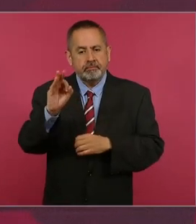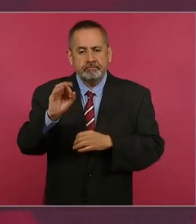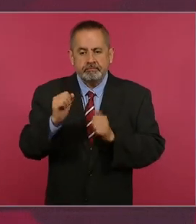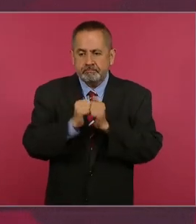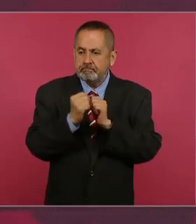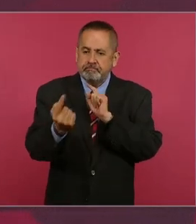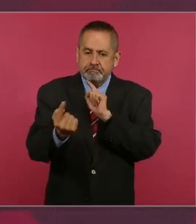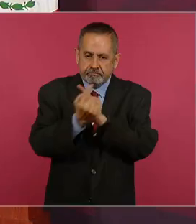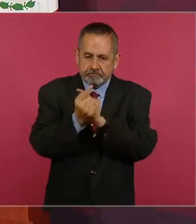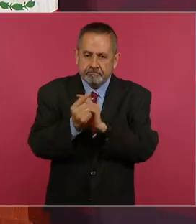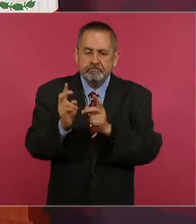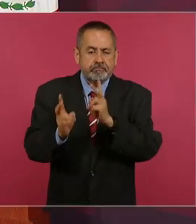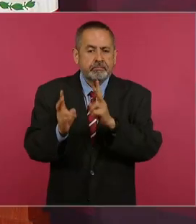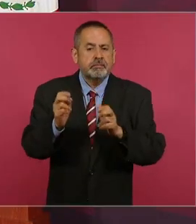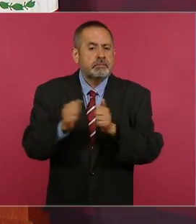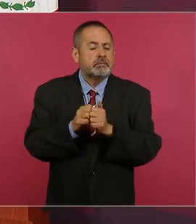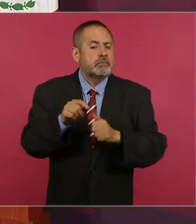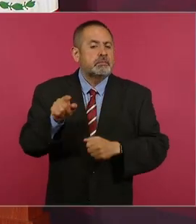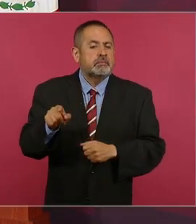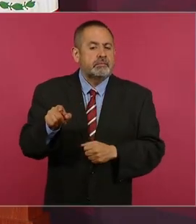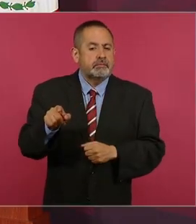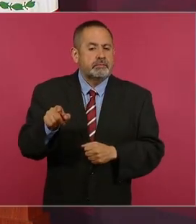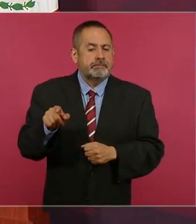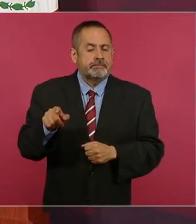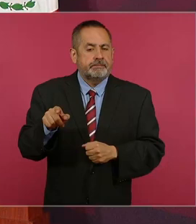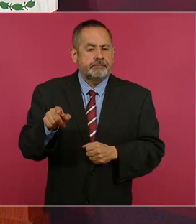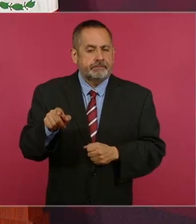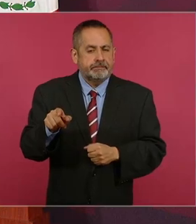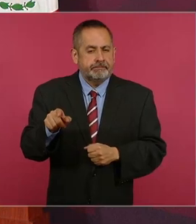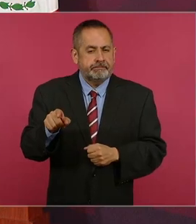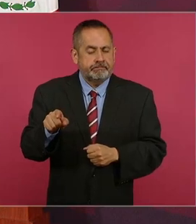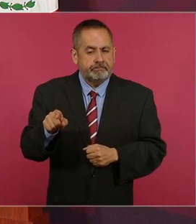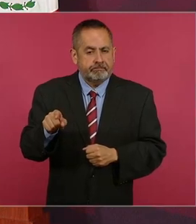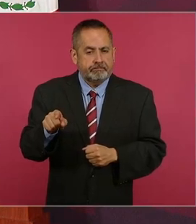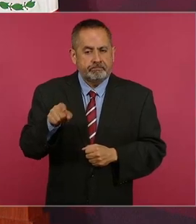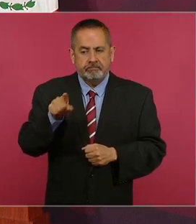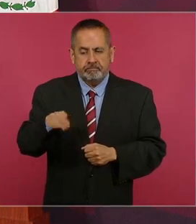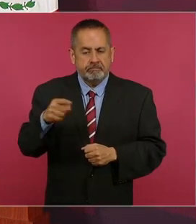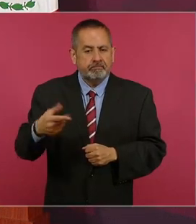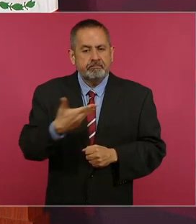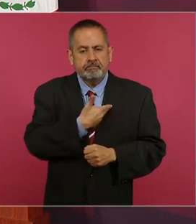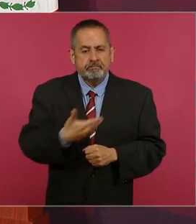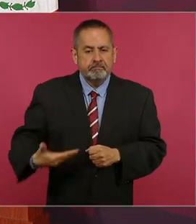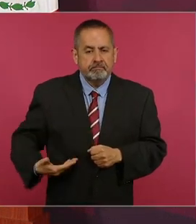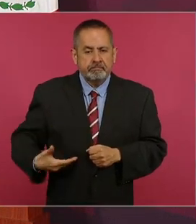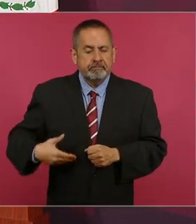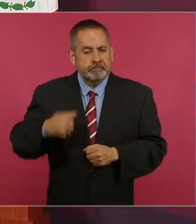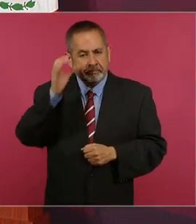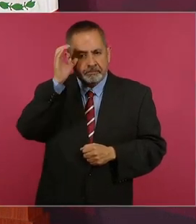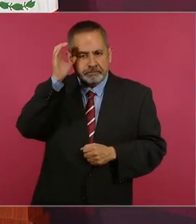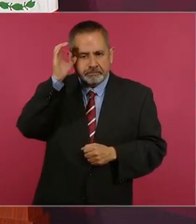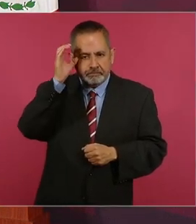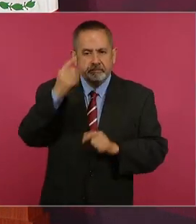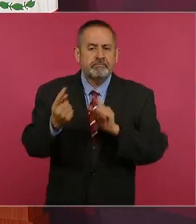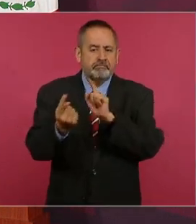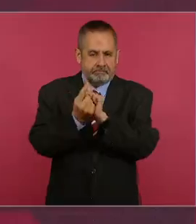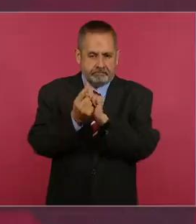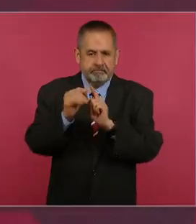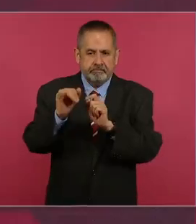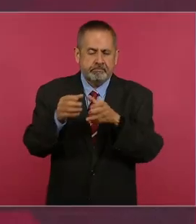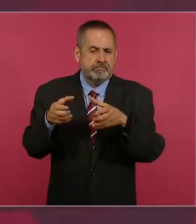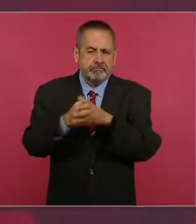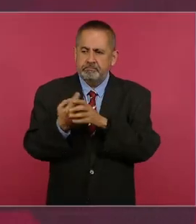entrevista con el presidente de China, una